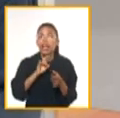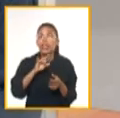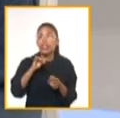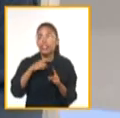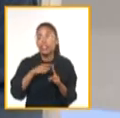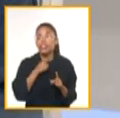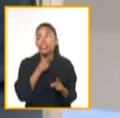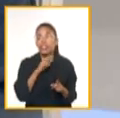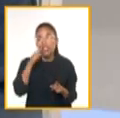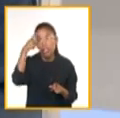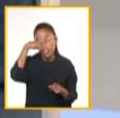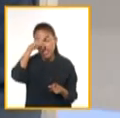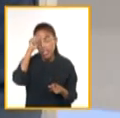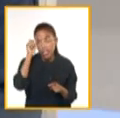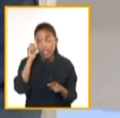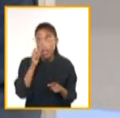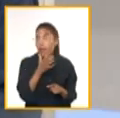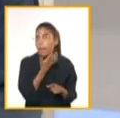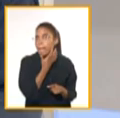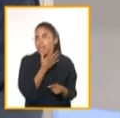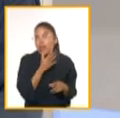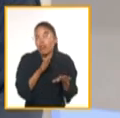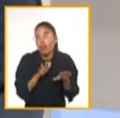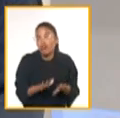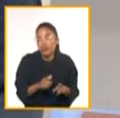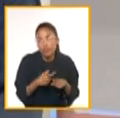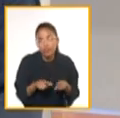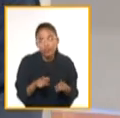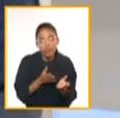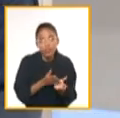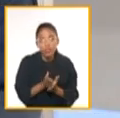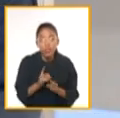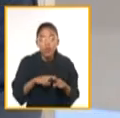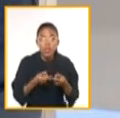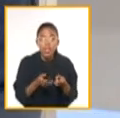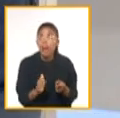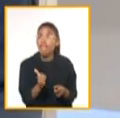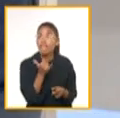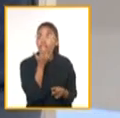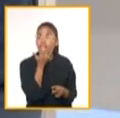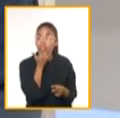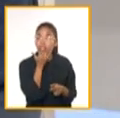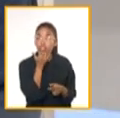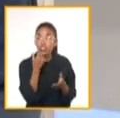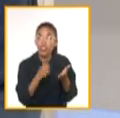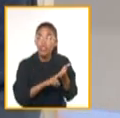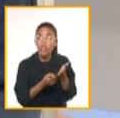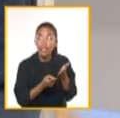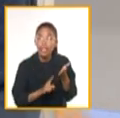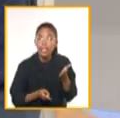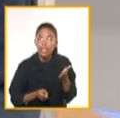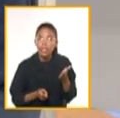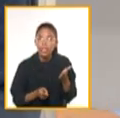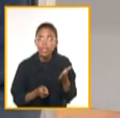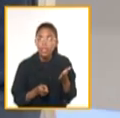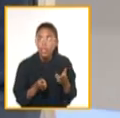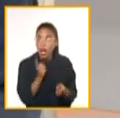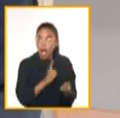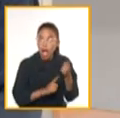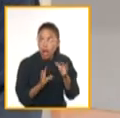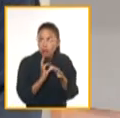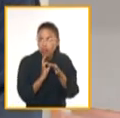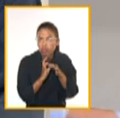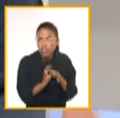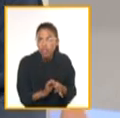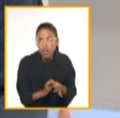en un sistema muy débil, y se fue Guitera, porque verdaderamente el fallo eléctrico de la subestación no tenía que haber provocado, si no hubiese sacado generación, no